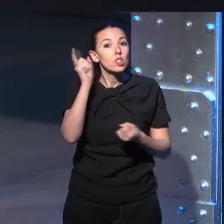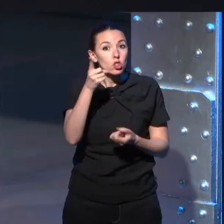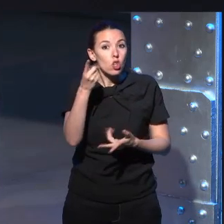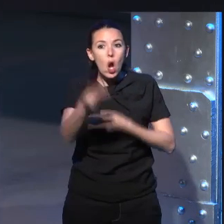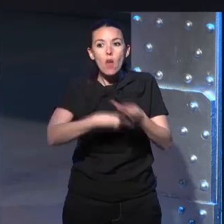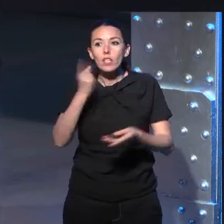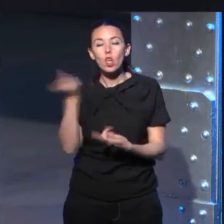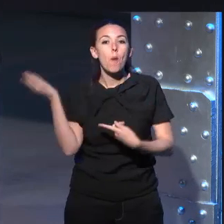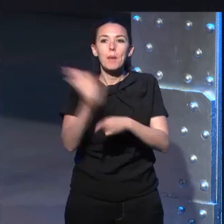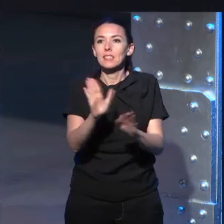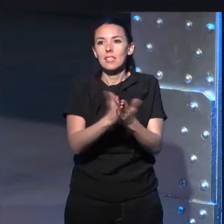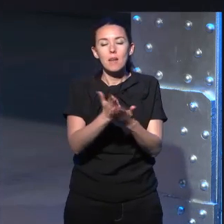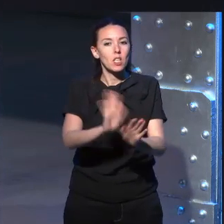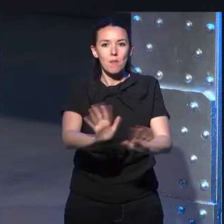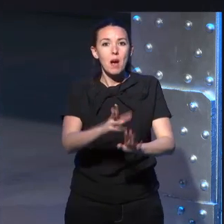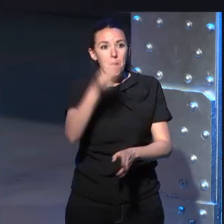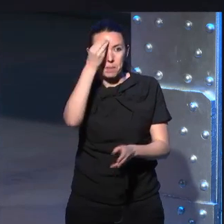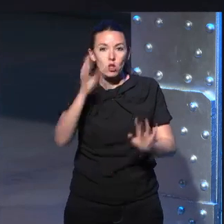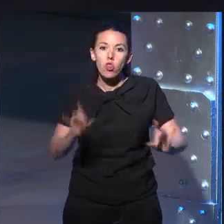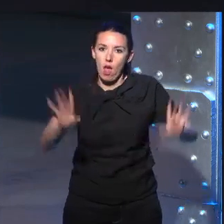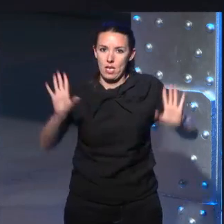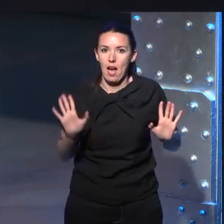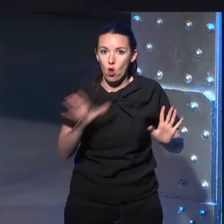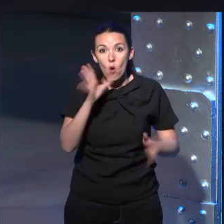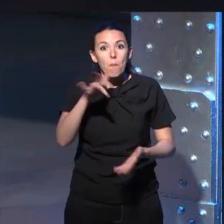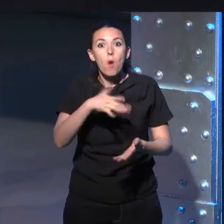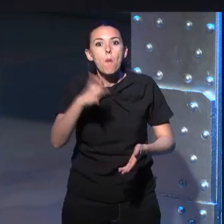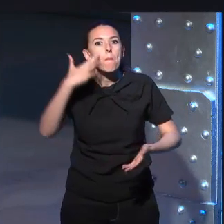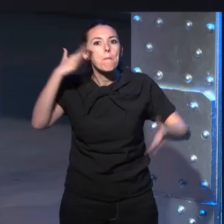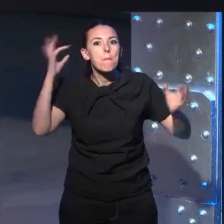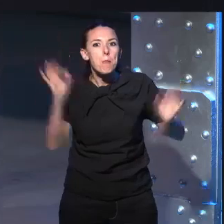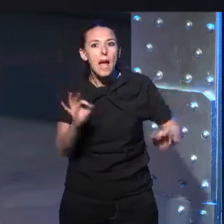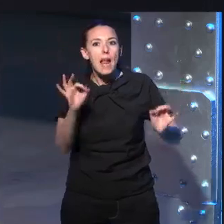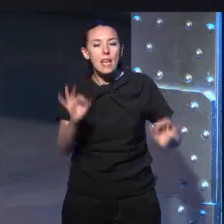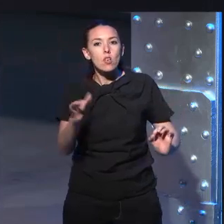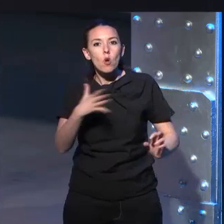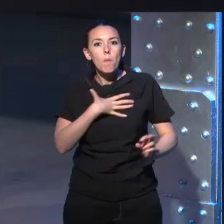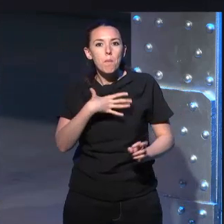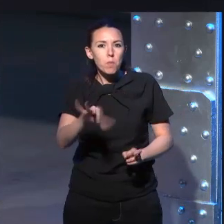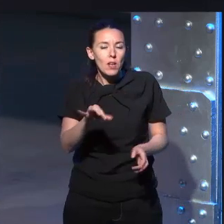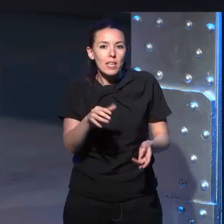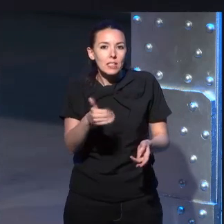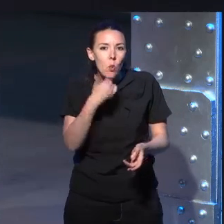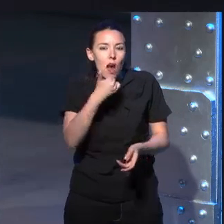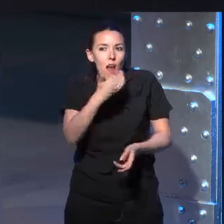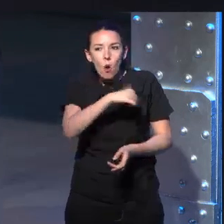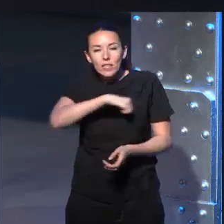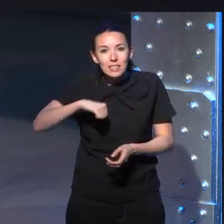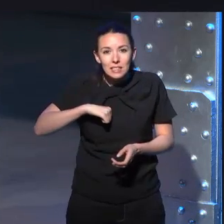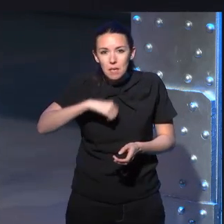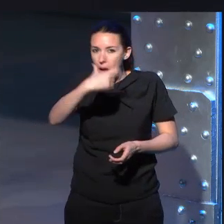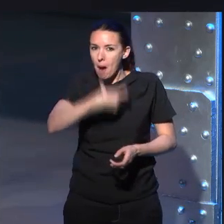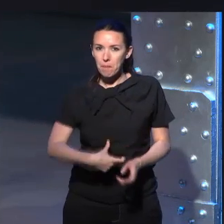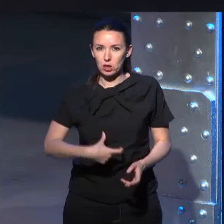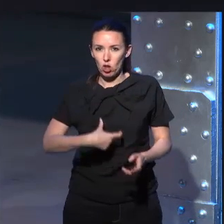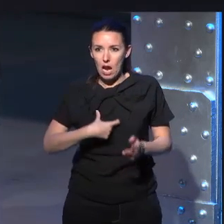esto de presentar libros, porque creo que es algo además muy delicado, porque corres el riesgo de romper esa cosa tan íntima, personal e